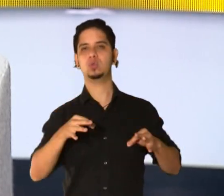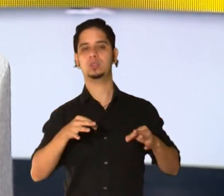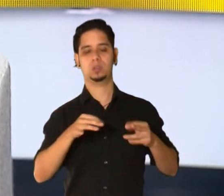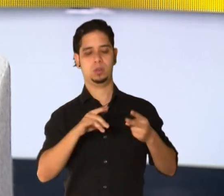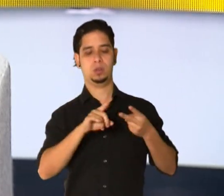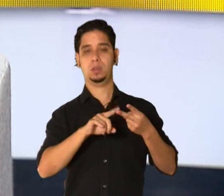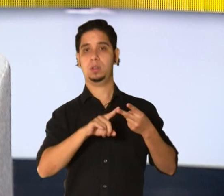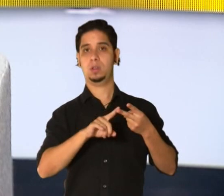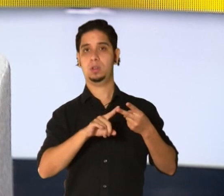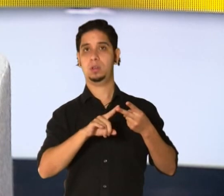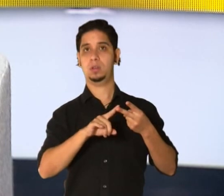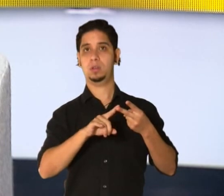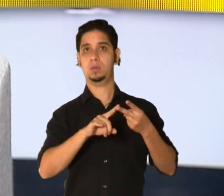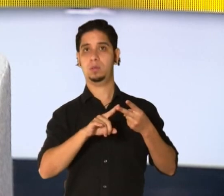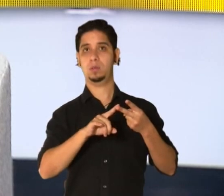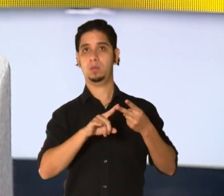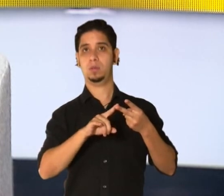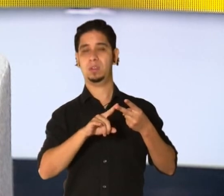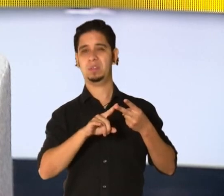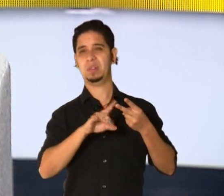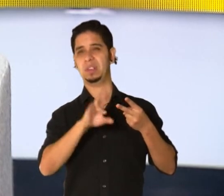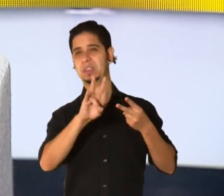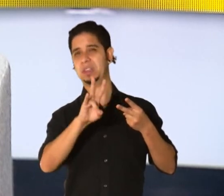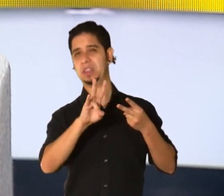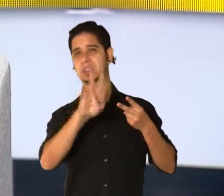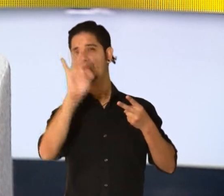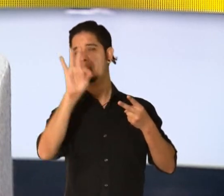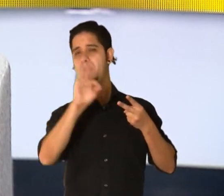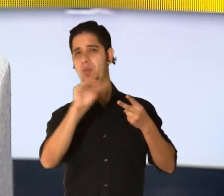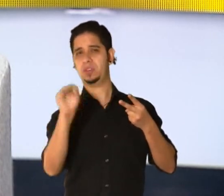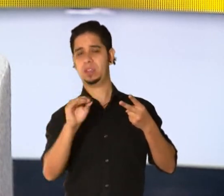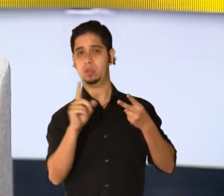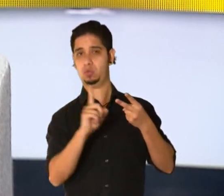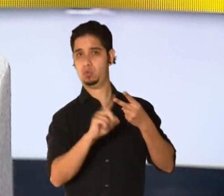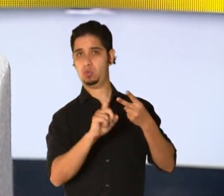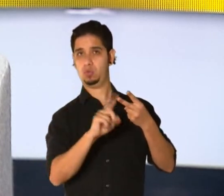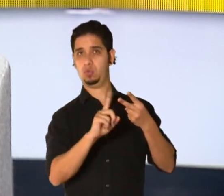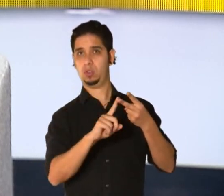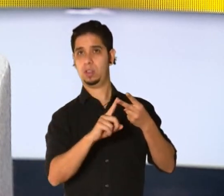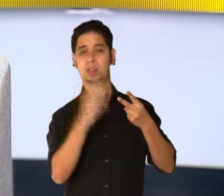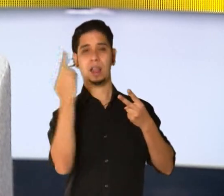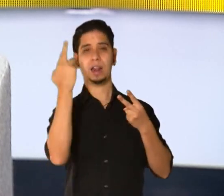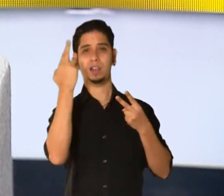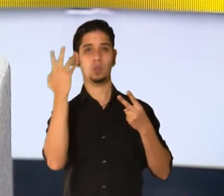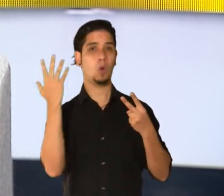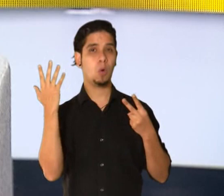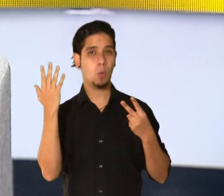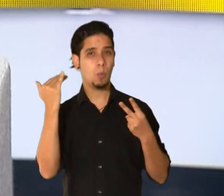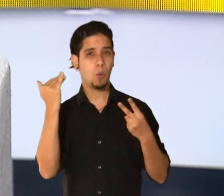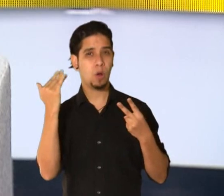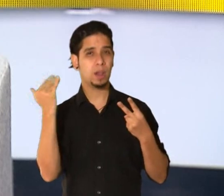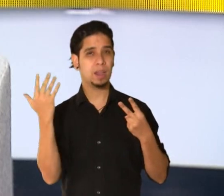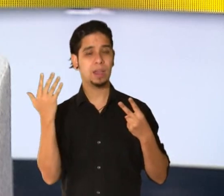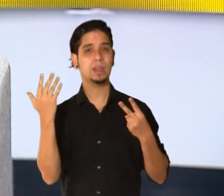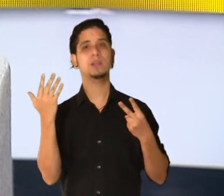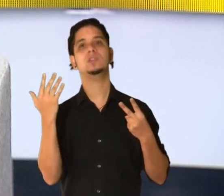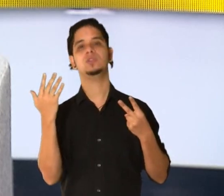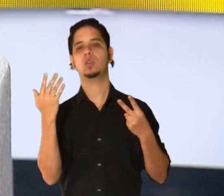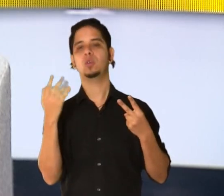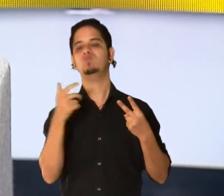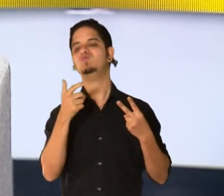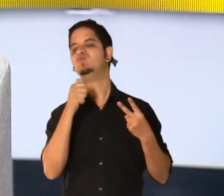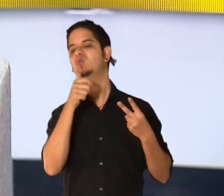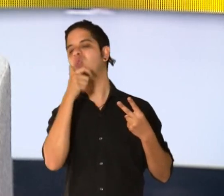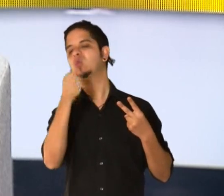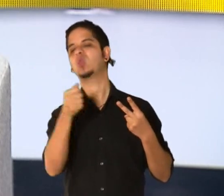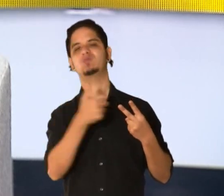porcentaje, casi un 79% que la razón por la que no sabían o no querían tomar la vacuna es porque no confiaban